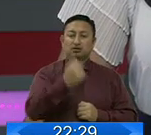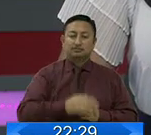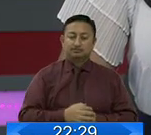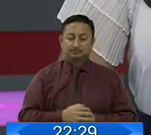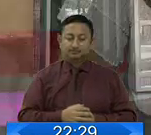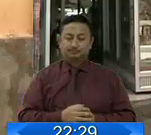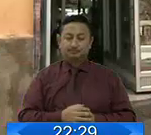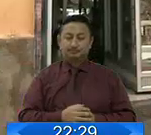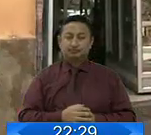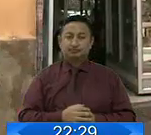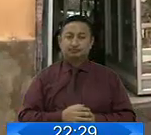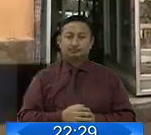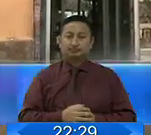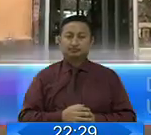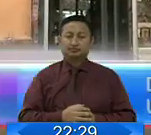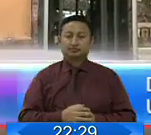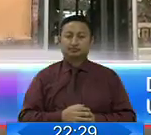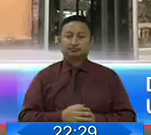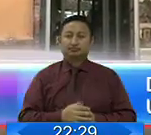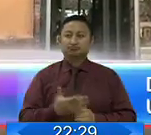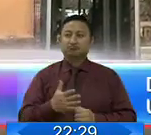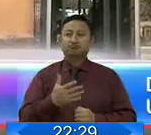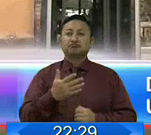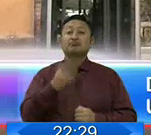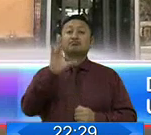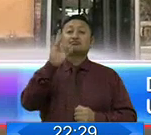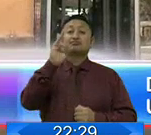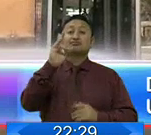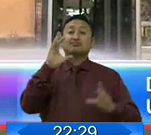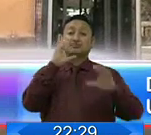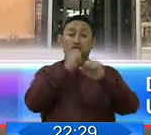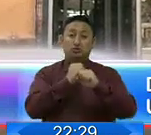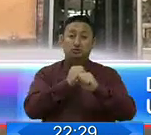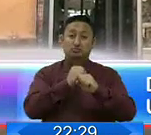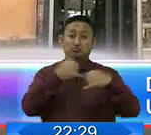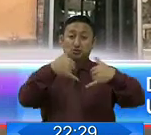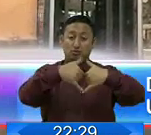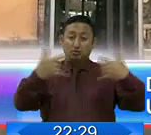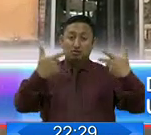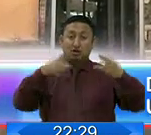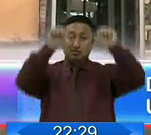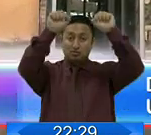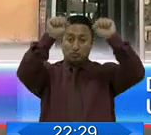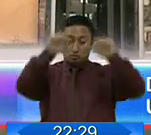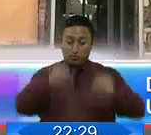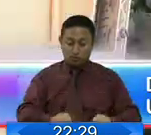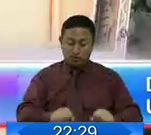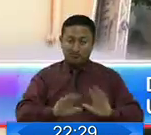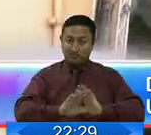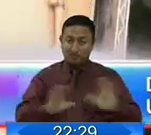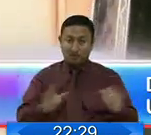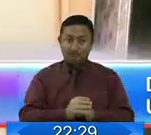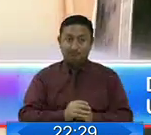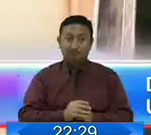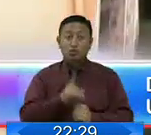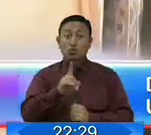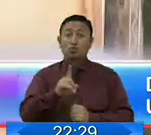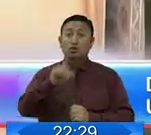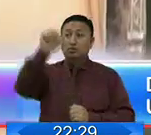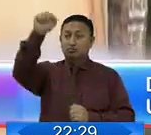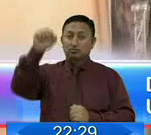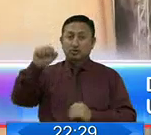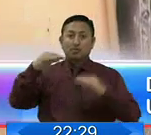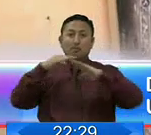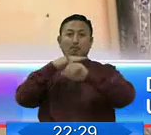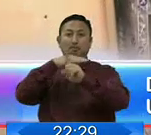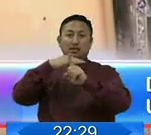día cerca de las 19 horas de local prácticamente cerró las puertas al público una de las land ford quedó semi